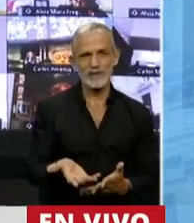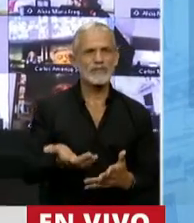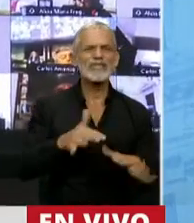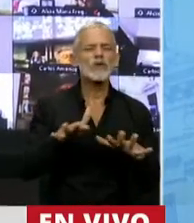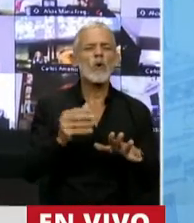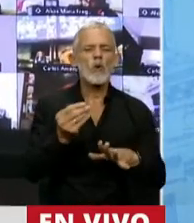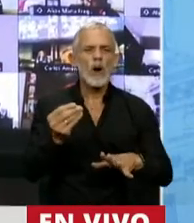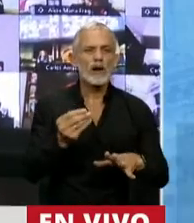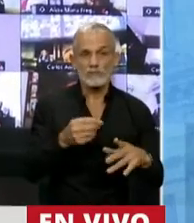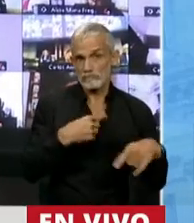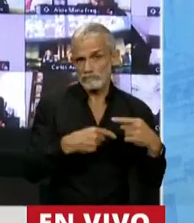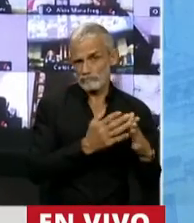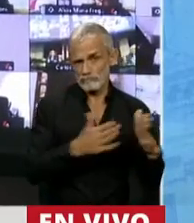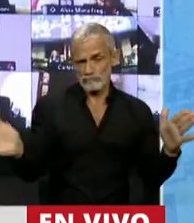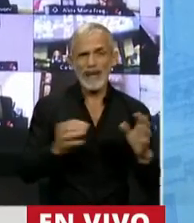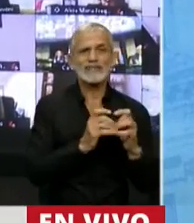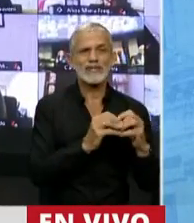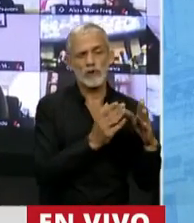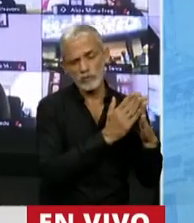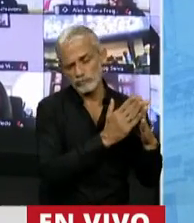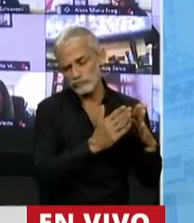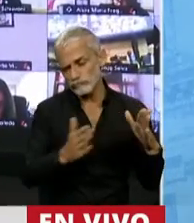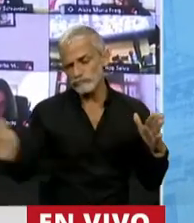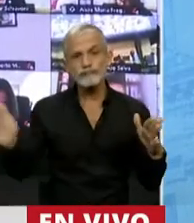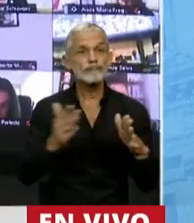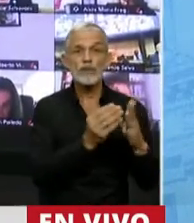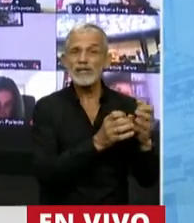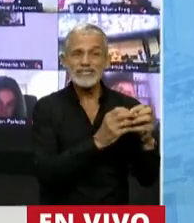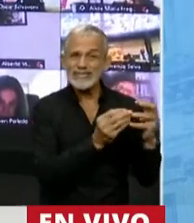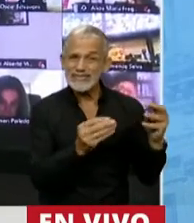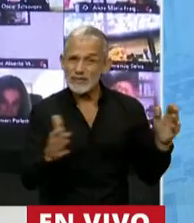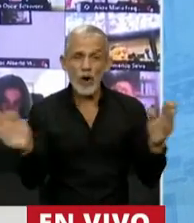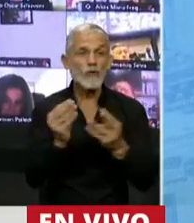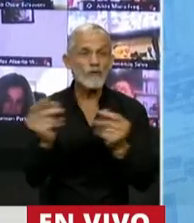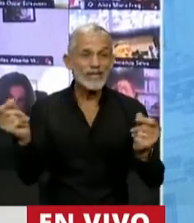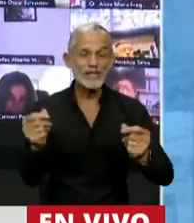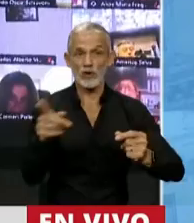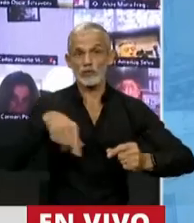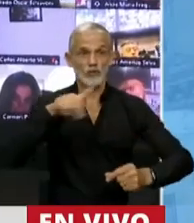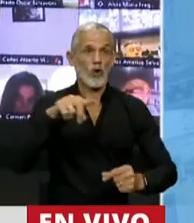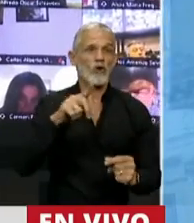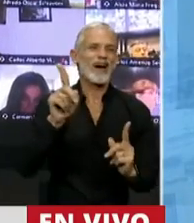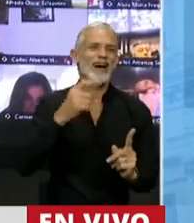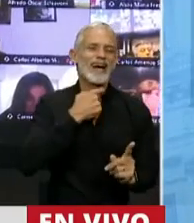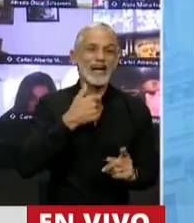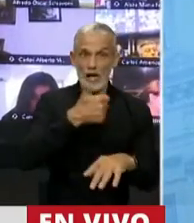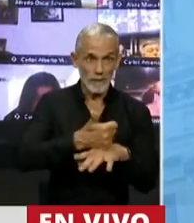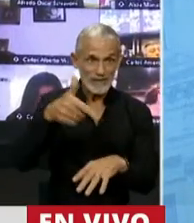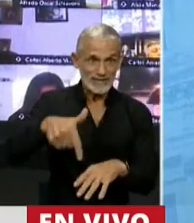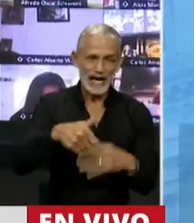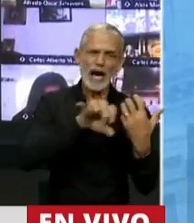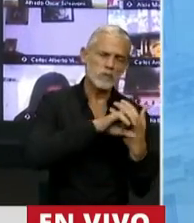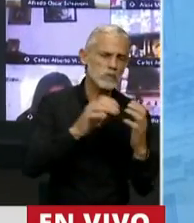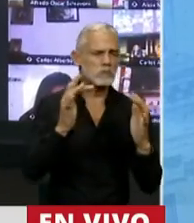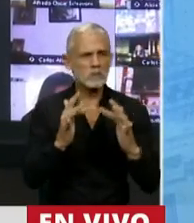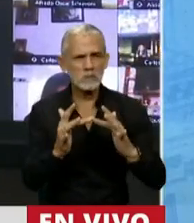situación tiene una continuidad y en la continuidad de la sesión y hasta que esta sesión se termine todos aquellos que de buena fe están presentes en este